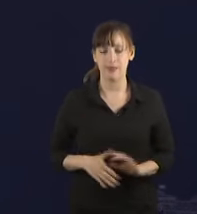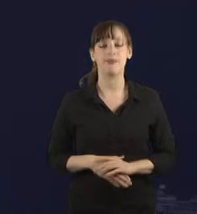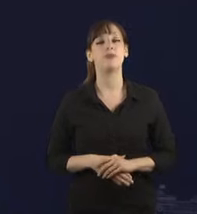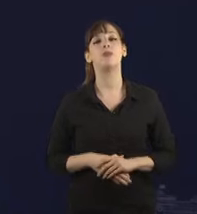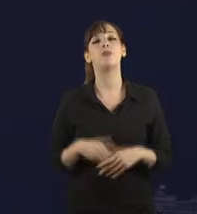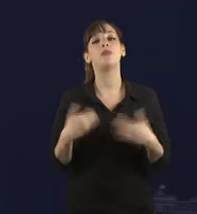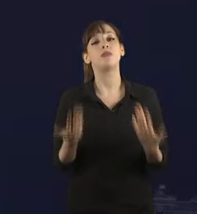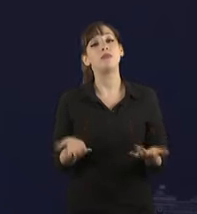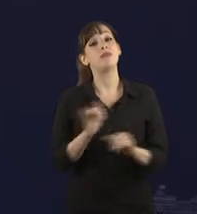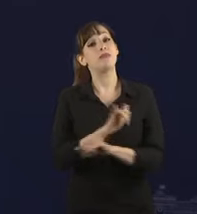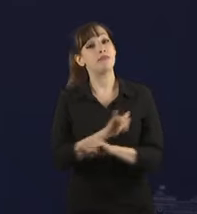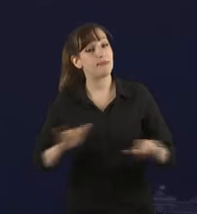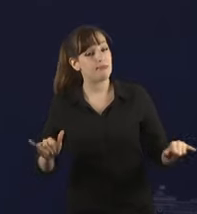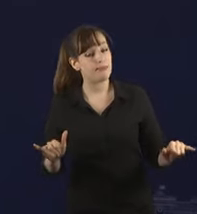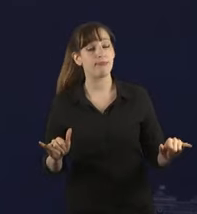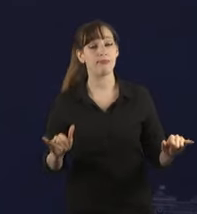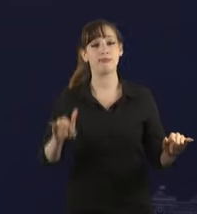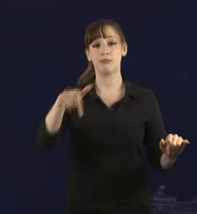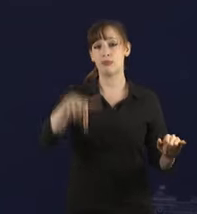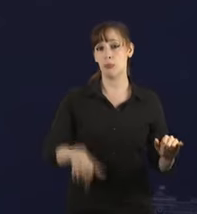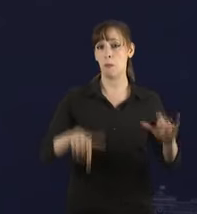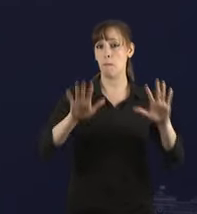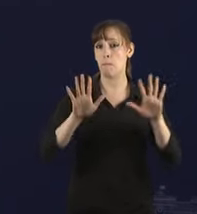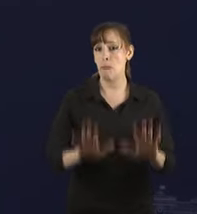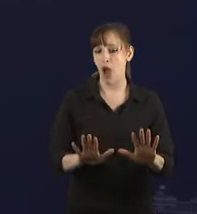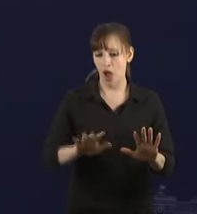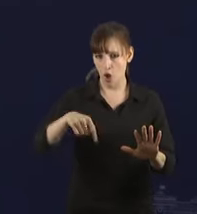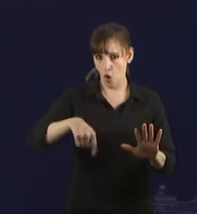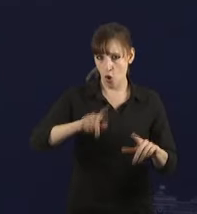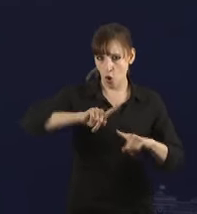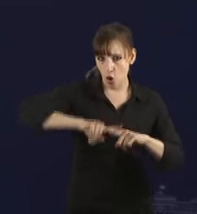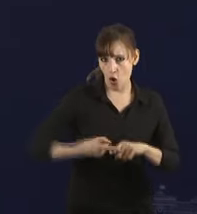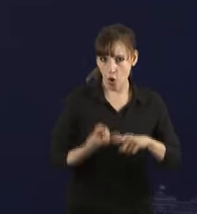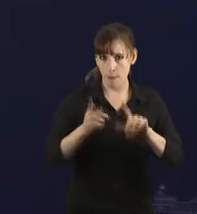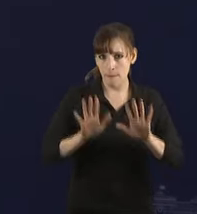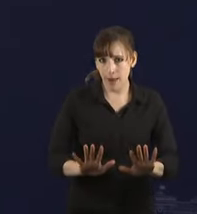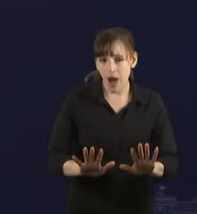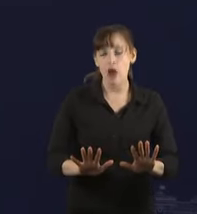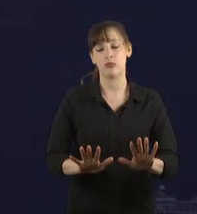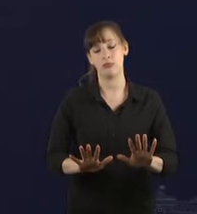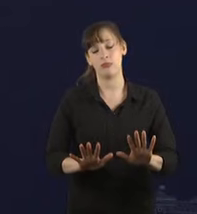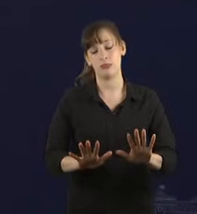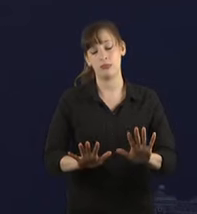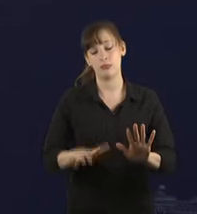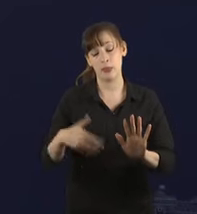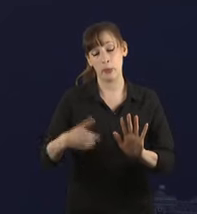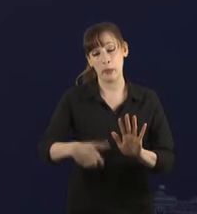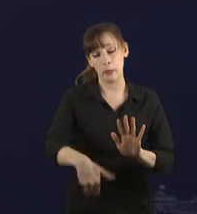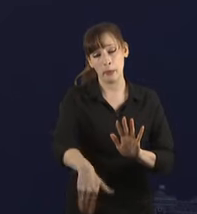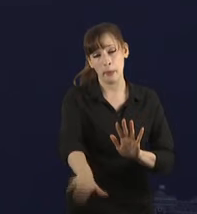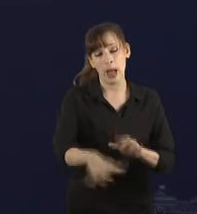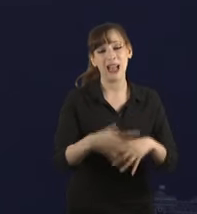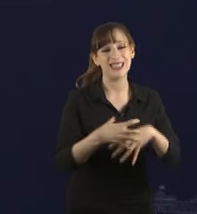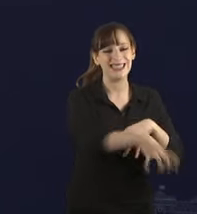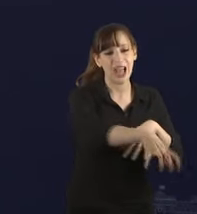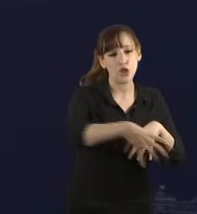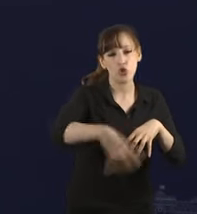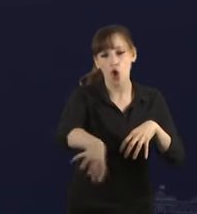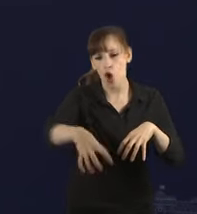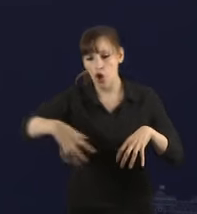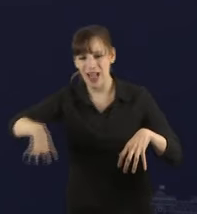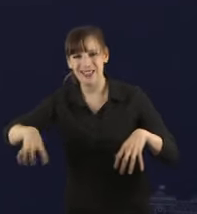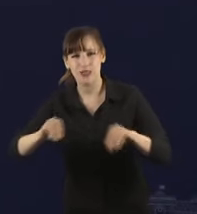informativo este paro que por supuesto va a traer una pérdida para muchos sectores que